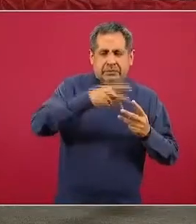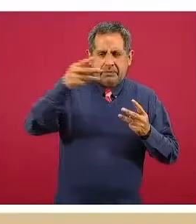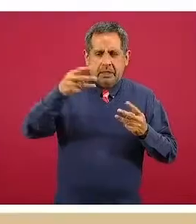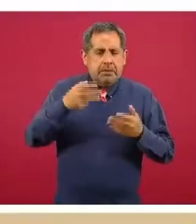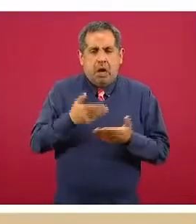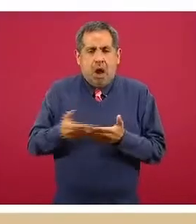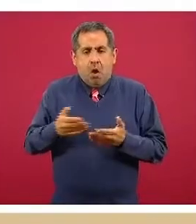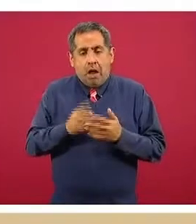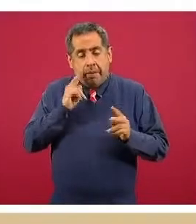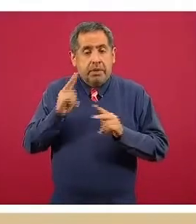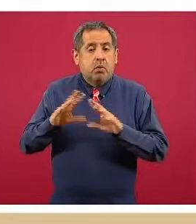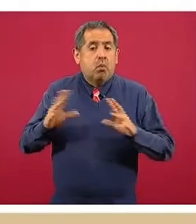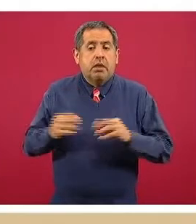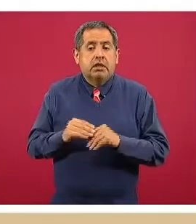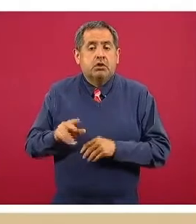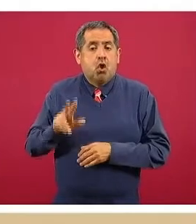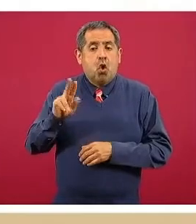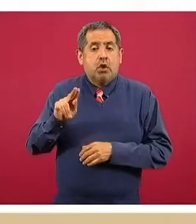día de hoy son